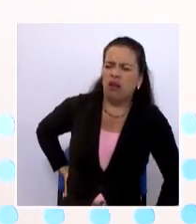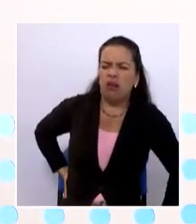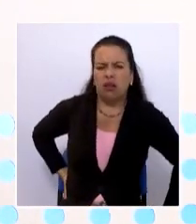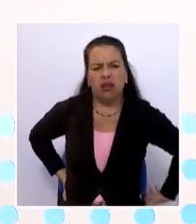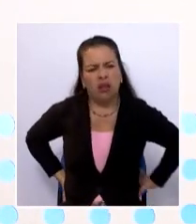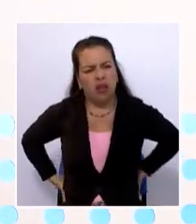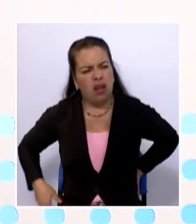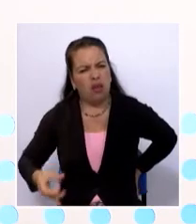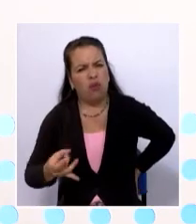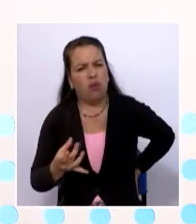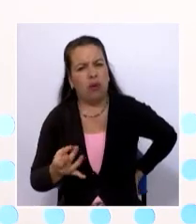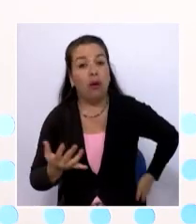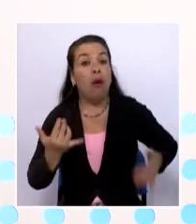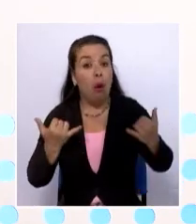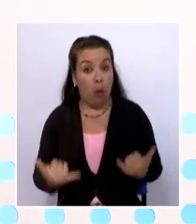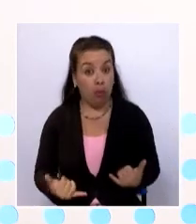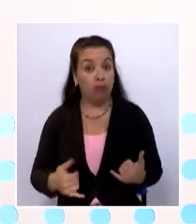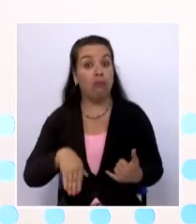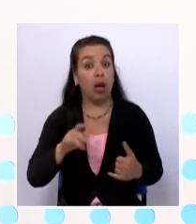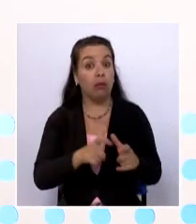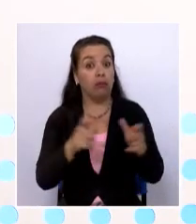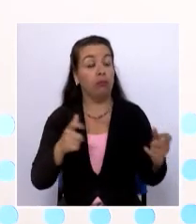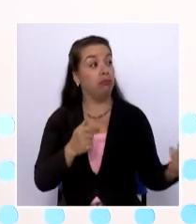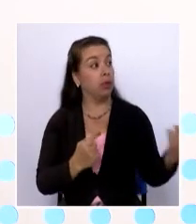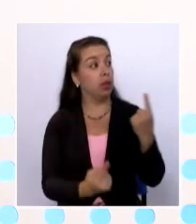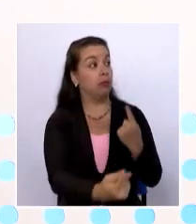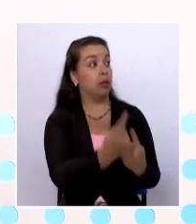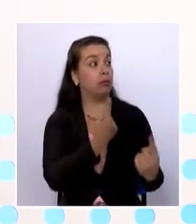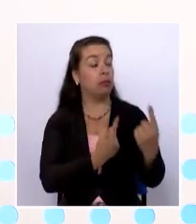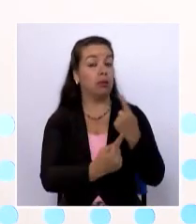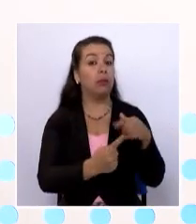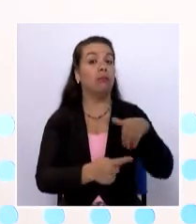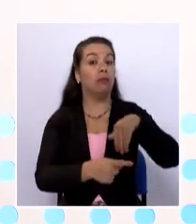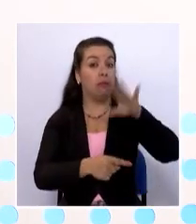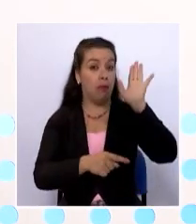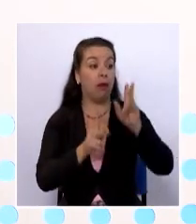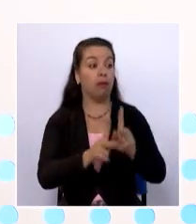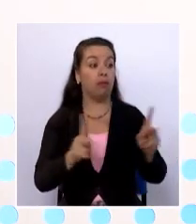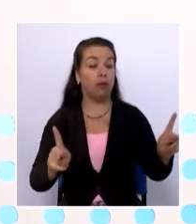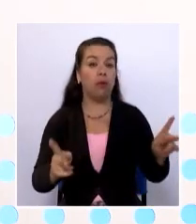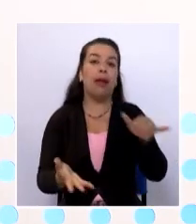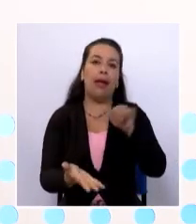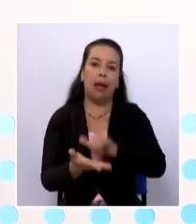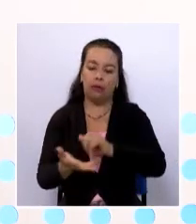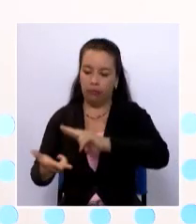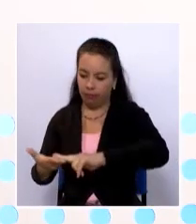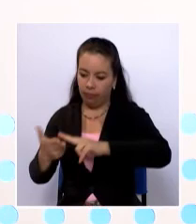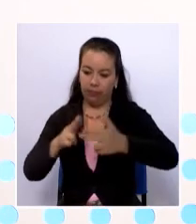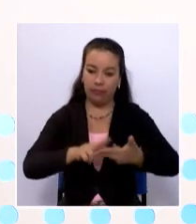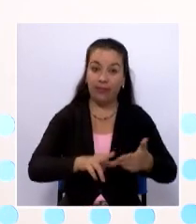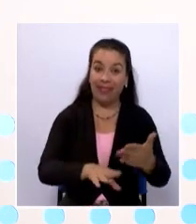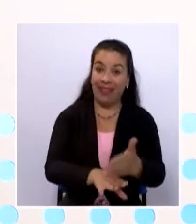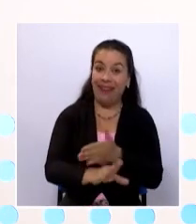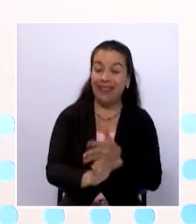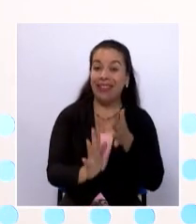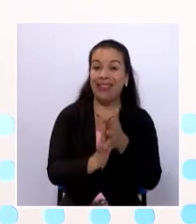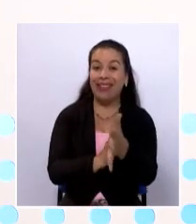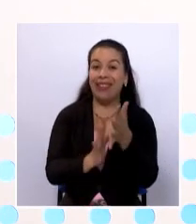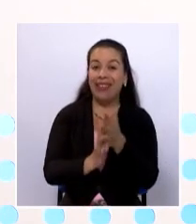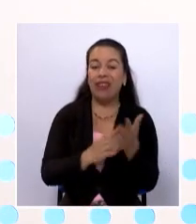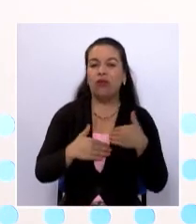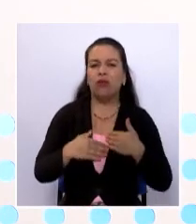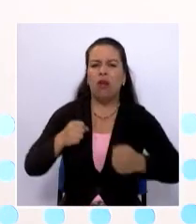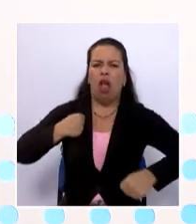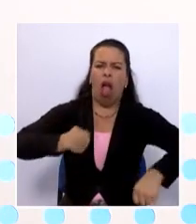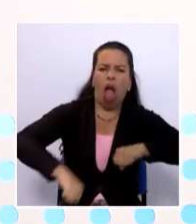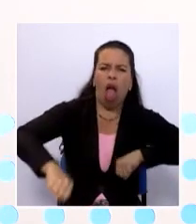de consulta en este momento de pronto con una estadística mucho más elevada eso está asociado como lo decíamos ahorita problemas de desgaste en su